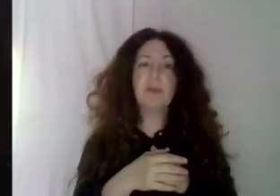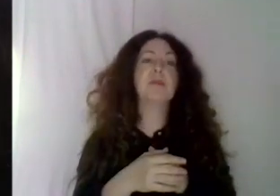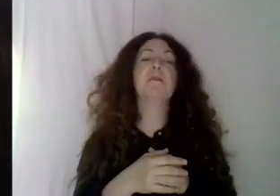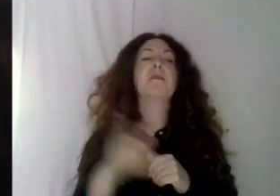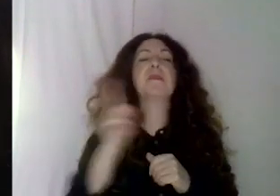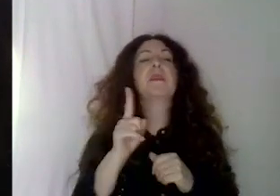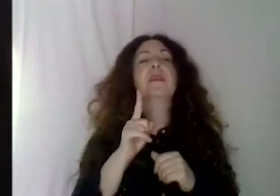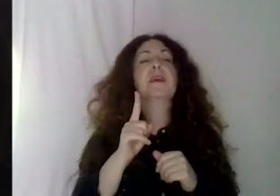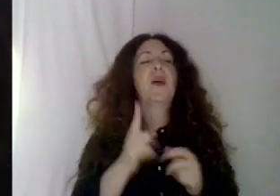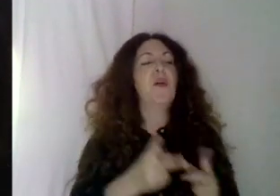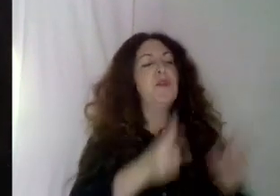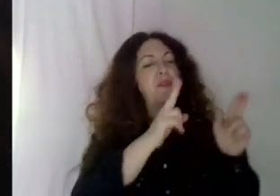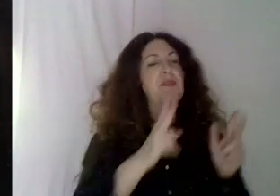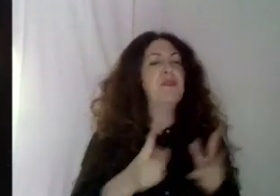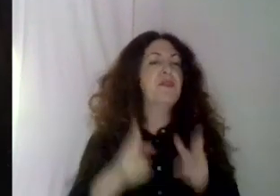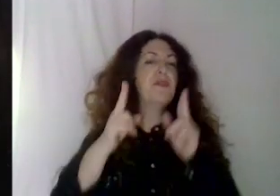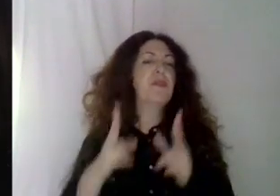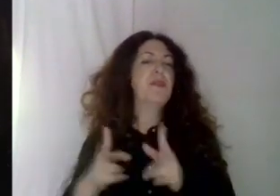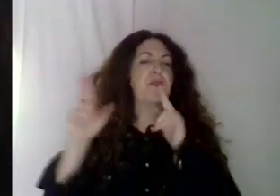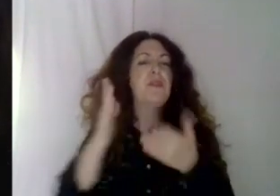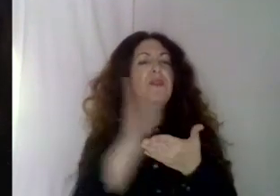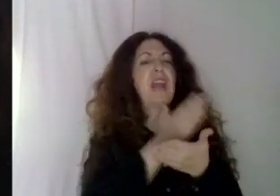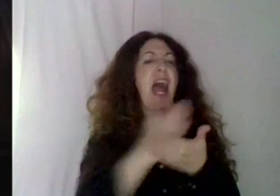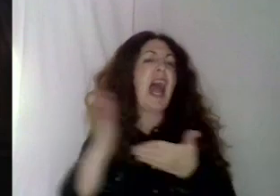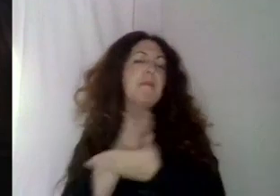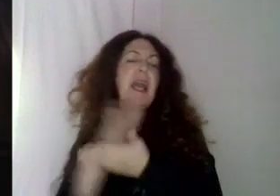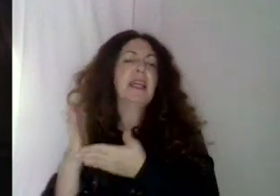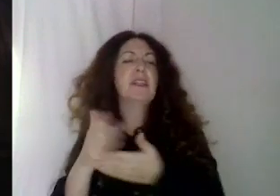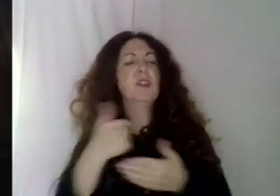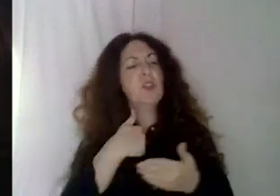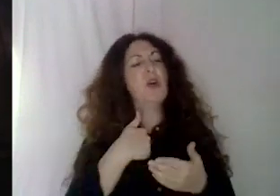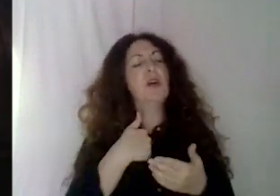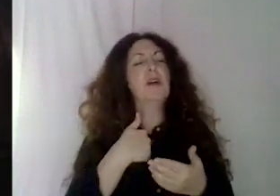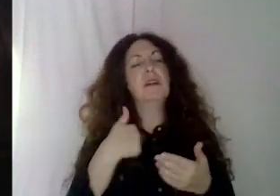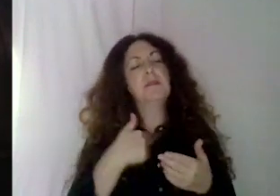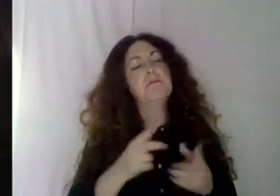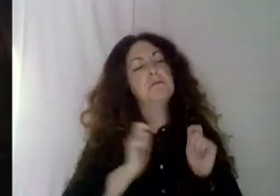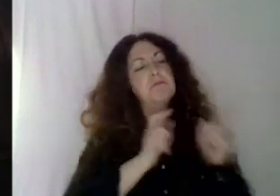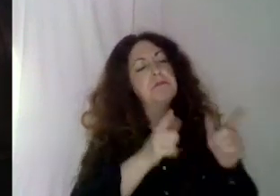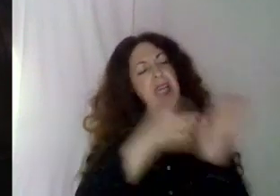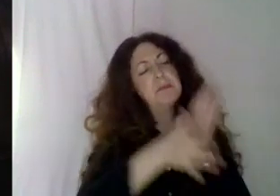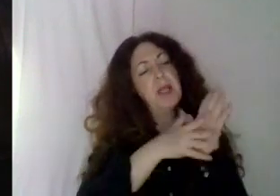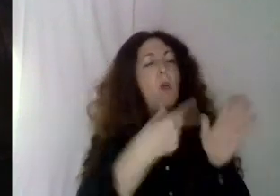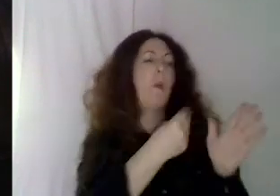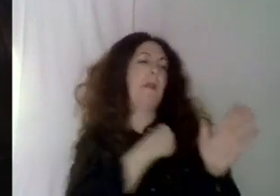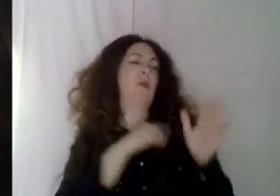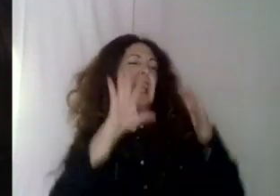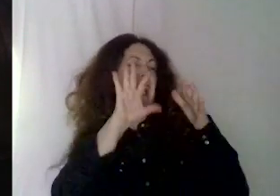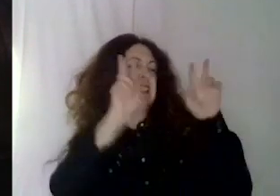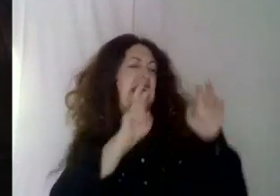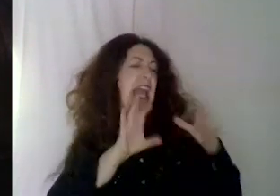yo te digo, yo te doy, y atraer las autoritas con un tono irónico, que es también muy postmoderno.